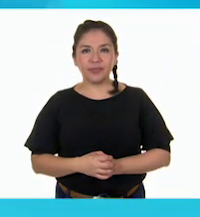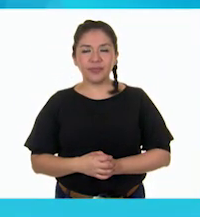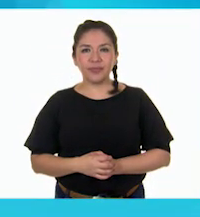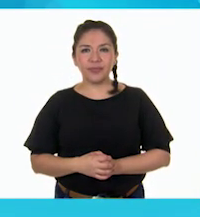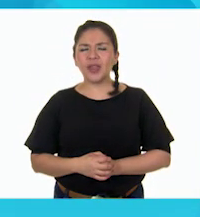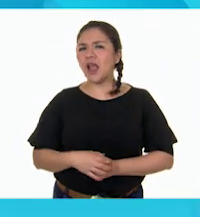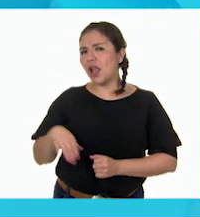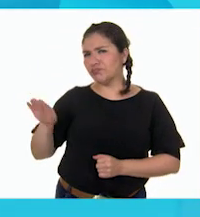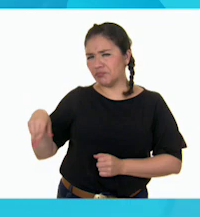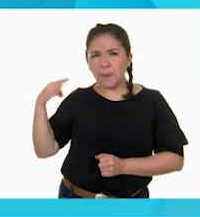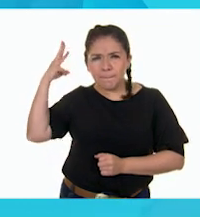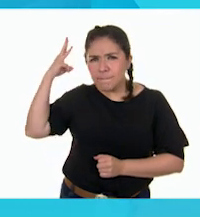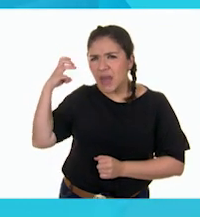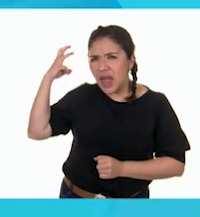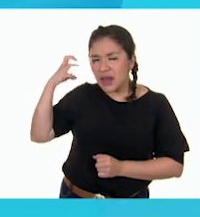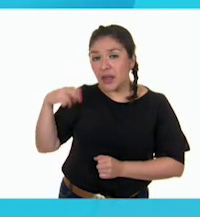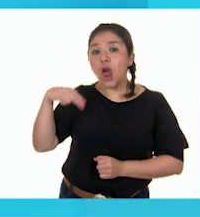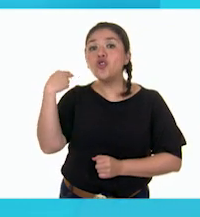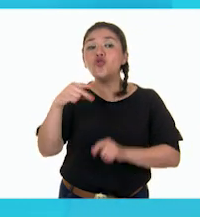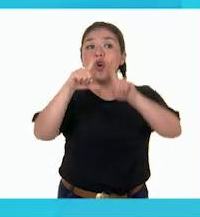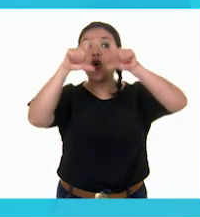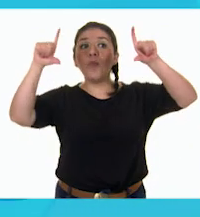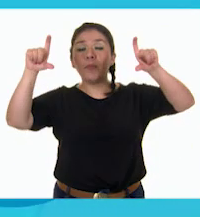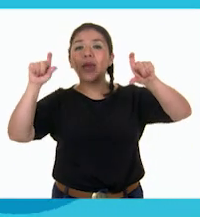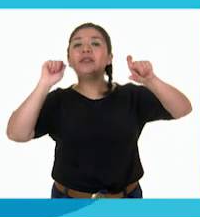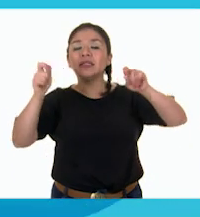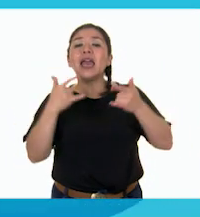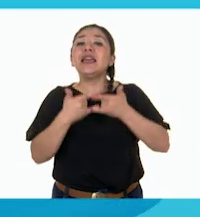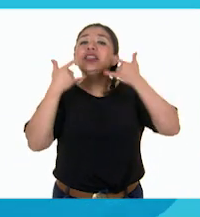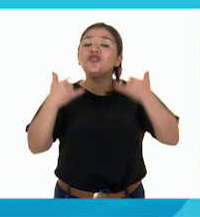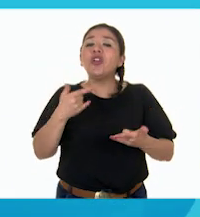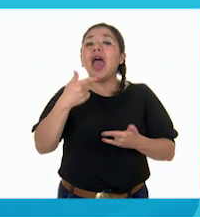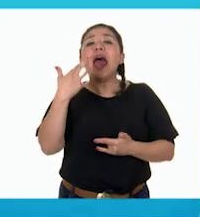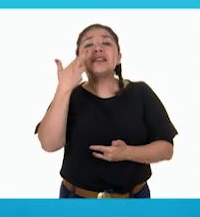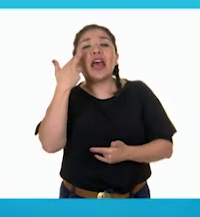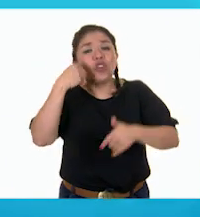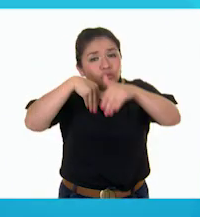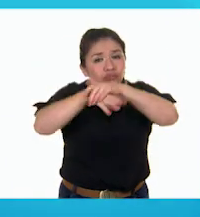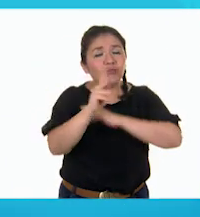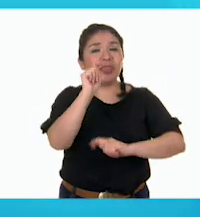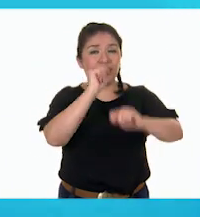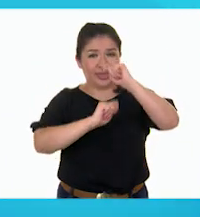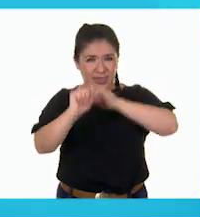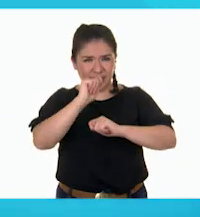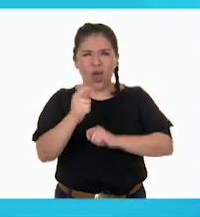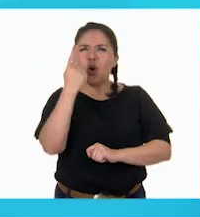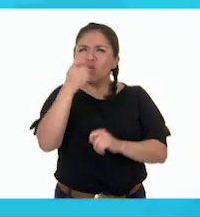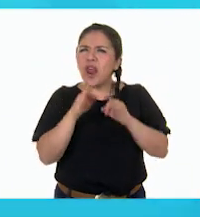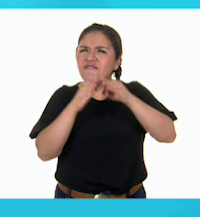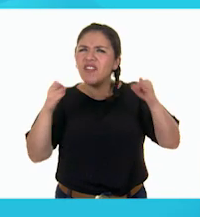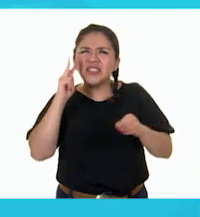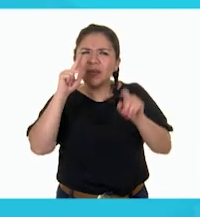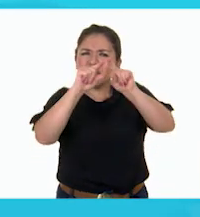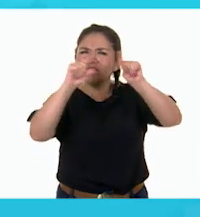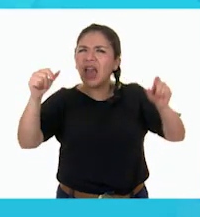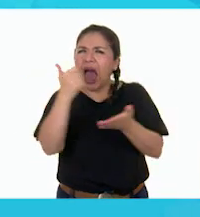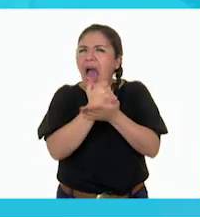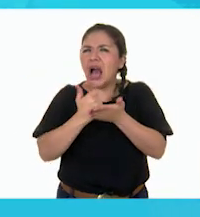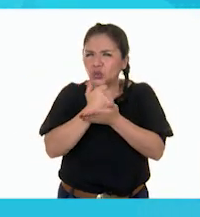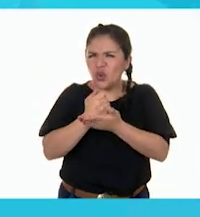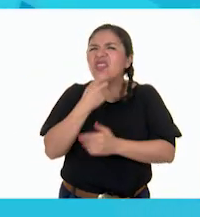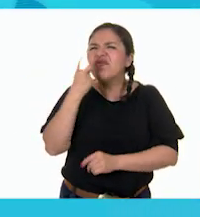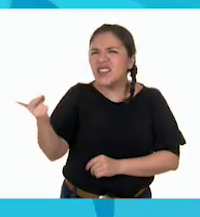Marianita, el título es La historia del ratón en la tienda y hay una frase que está subrayada en azul. ¿La quieres leer?